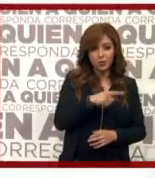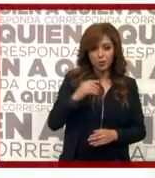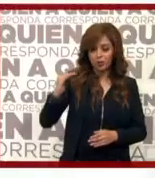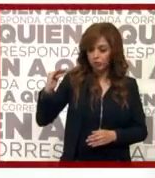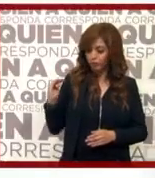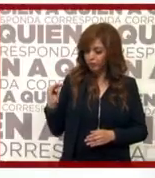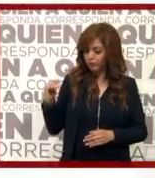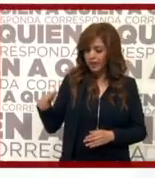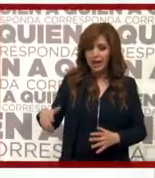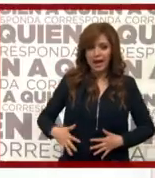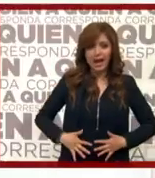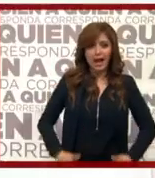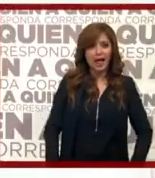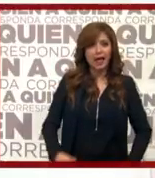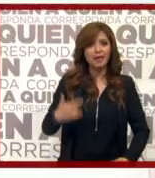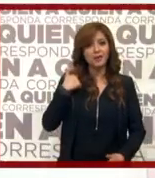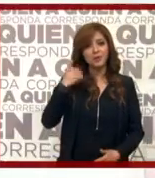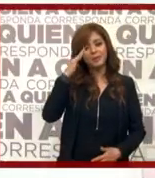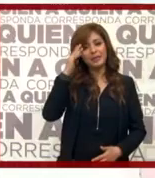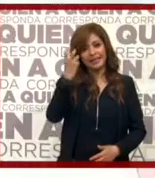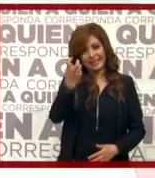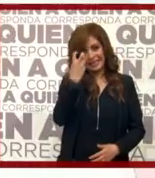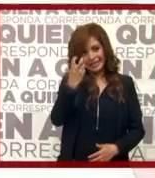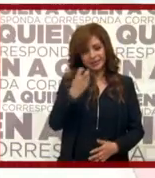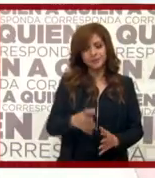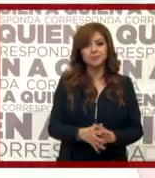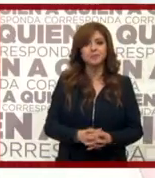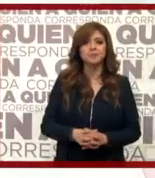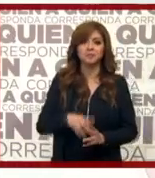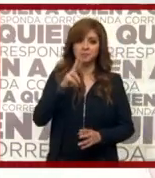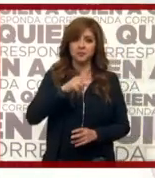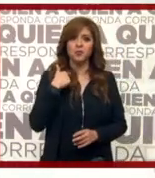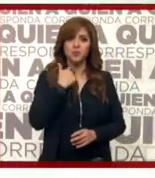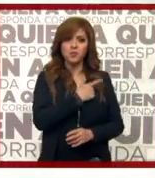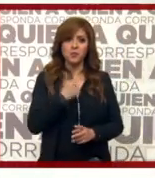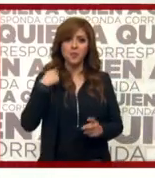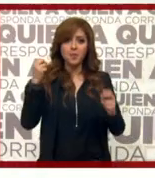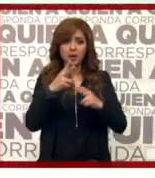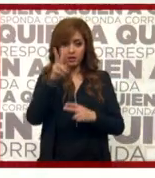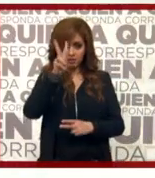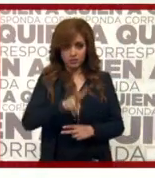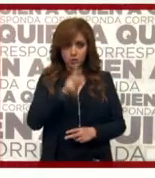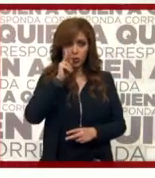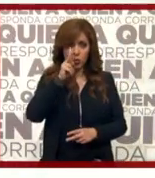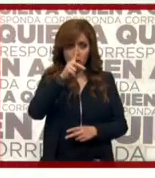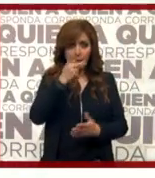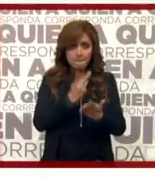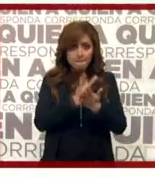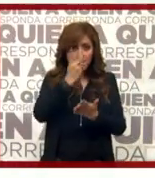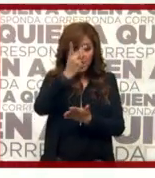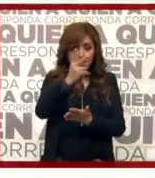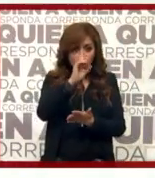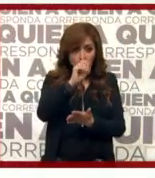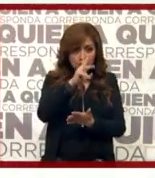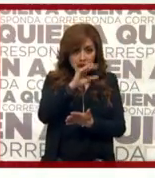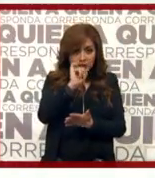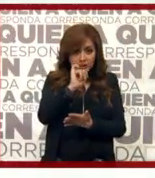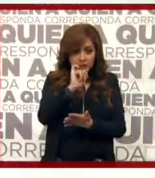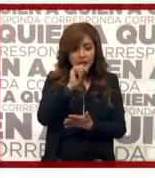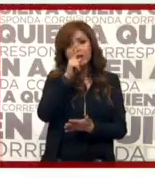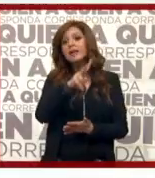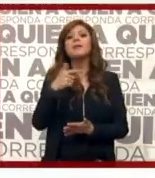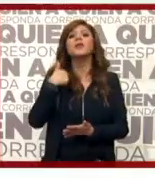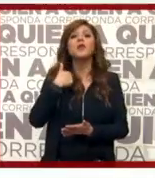quedaría grande hecho ya estuvo ahí está Oye qué gusto verte vio la transmisión del Óscar o no le gustó y me reí y la pasé bien Porque